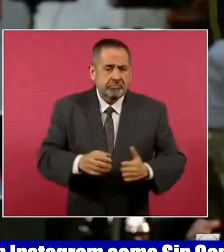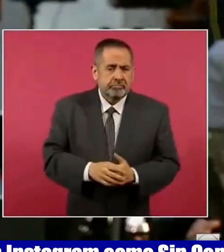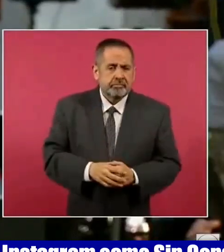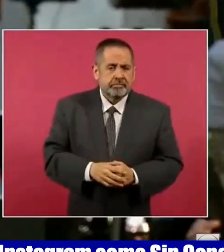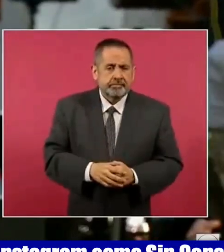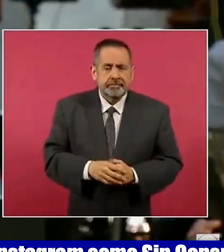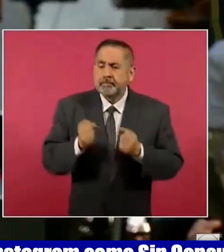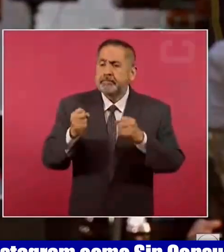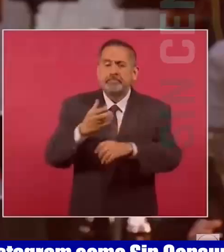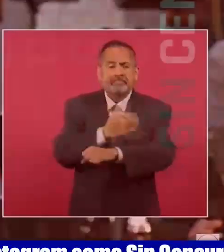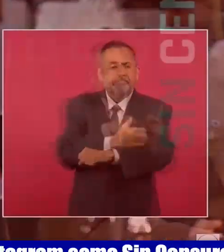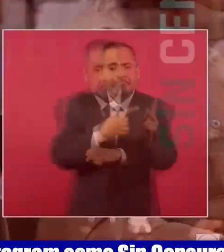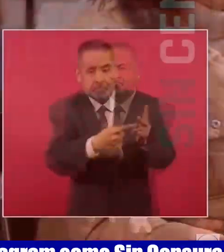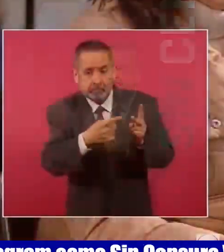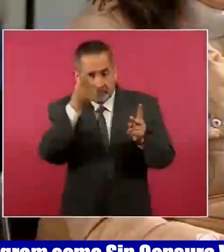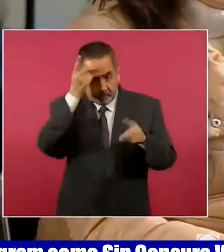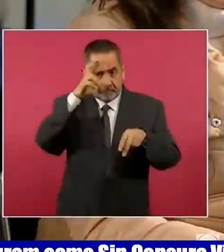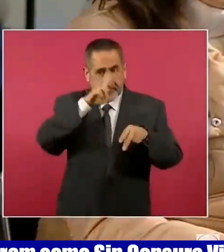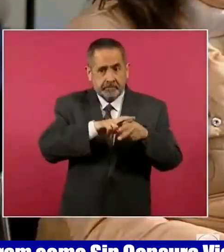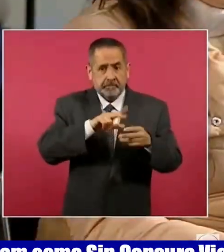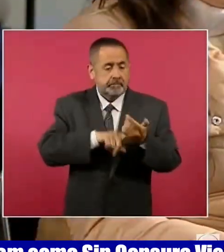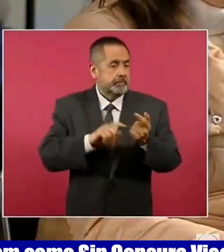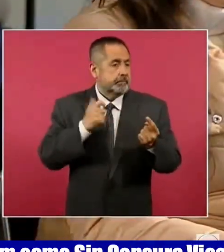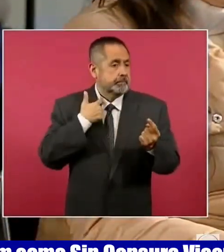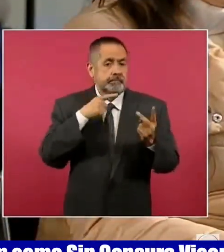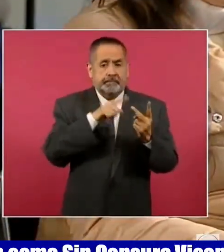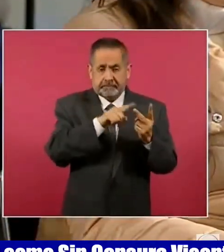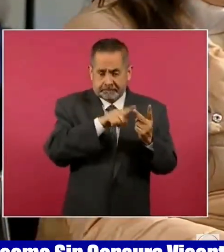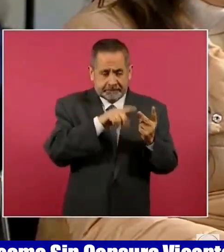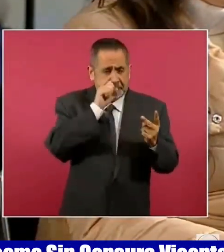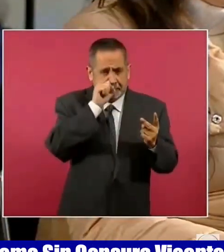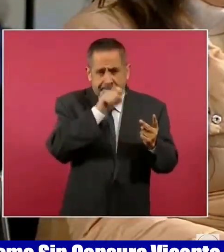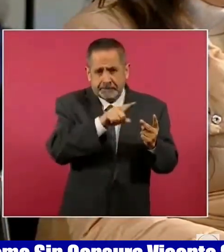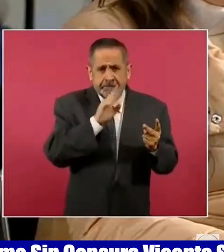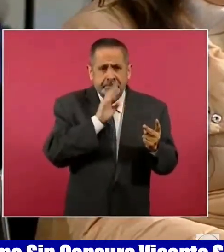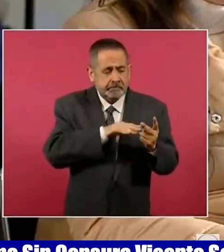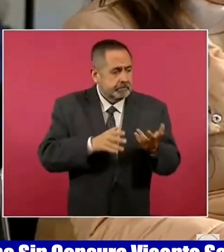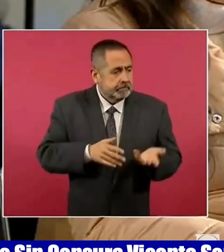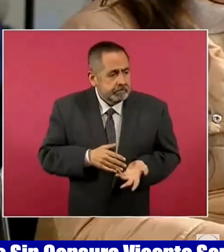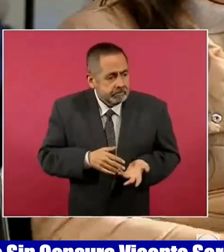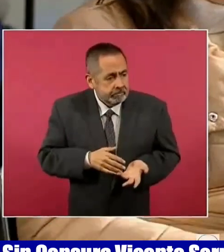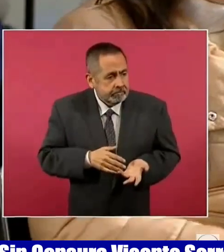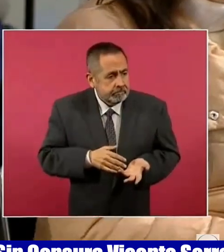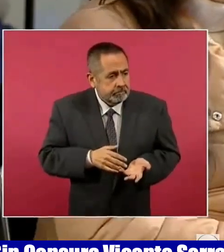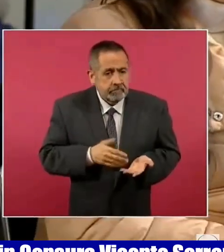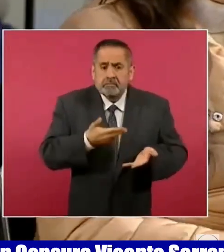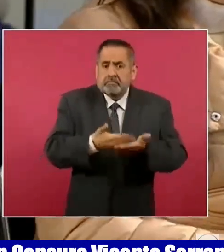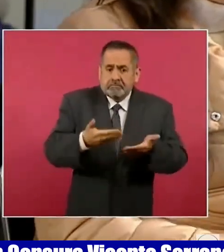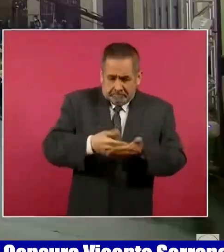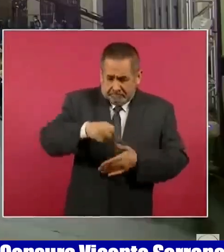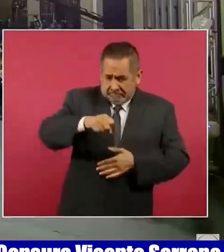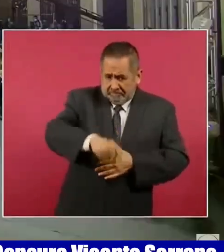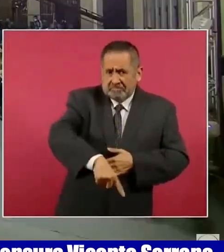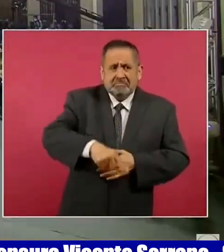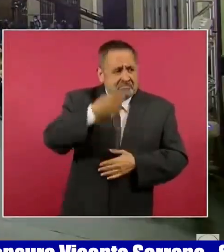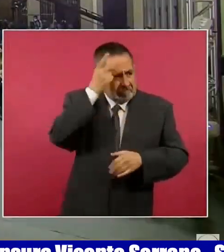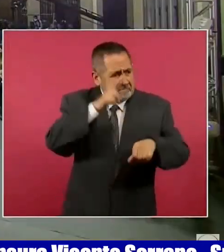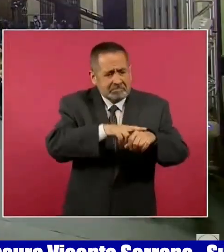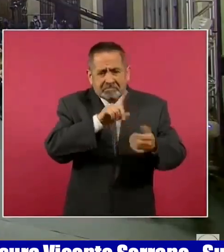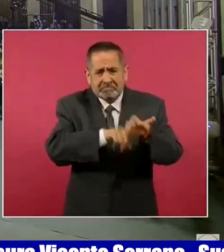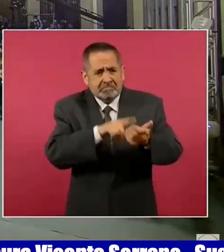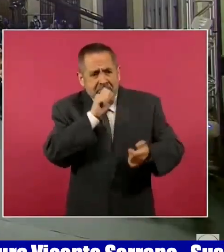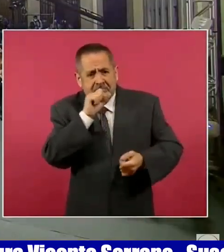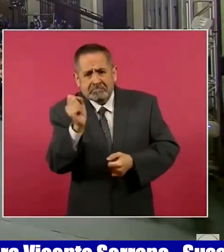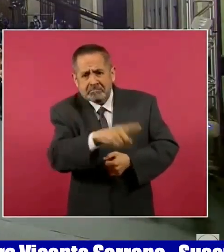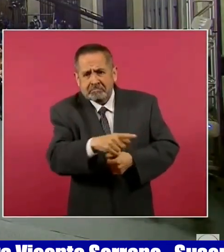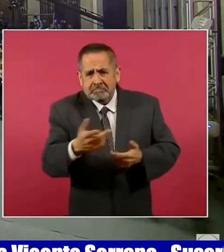le lleva al presidente López Obrador el caso de una activista indígena, Kenny Hernández, quien lleva presa desde octubre de 2020 en